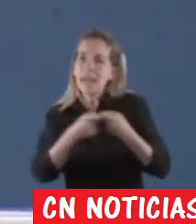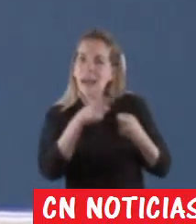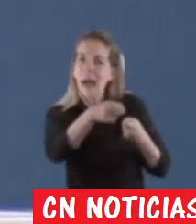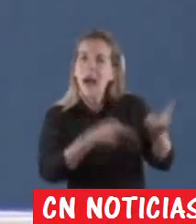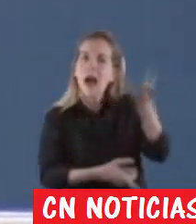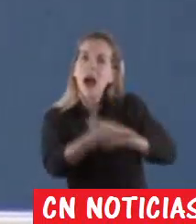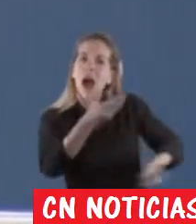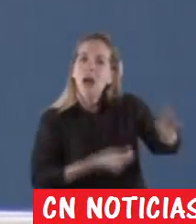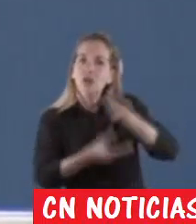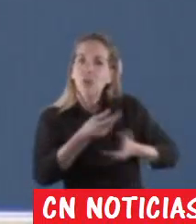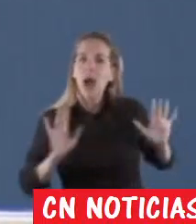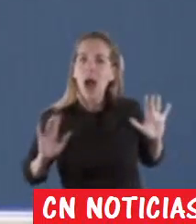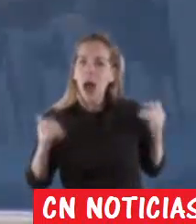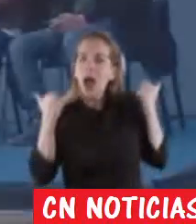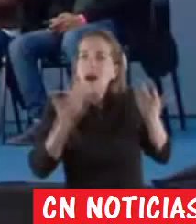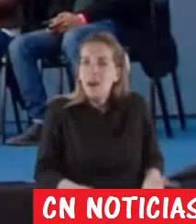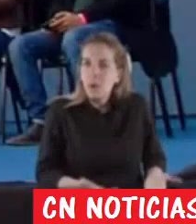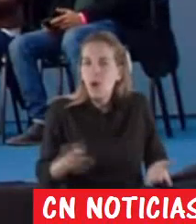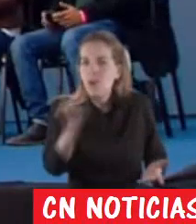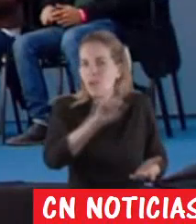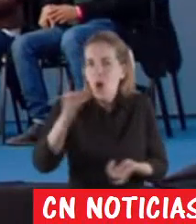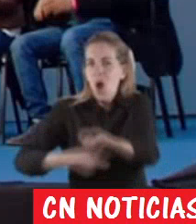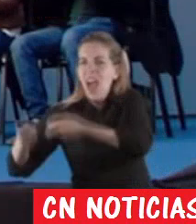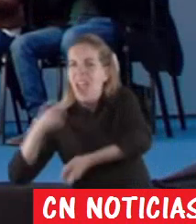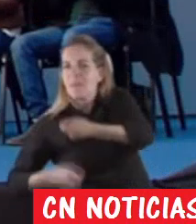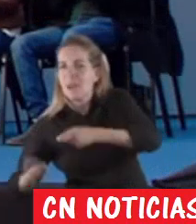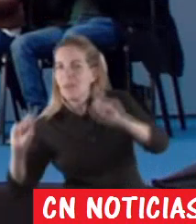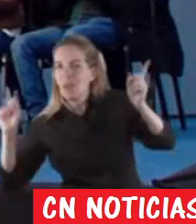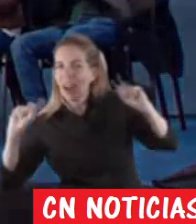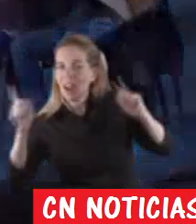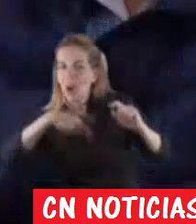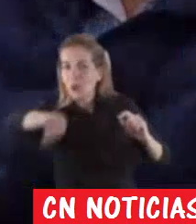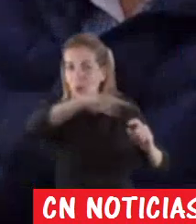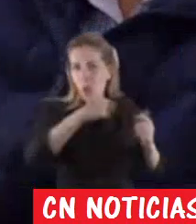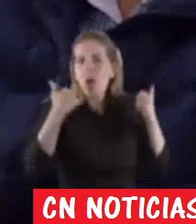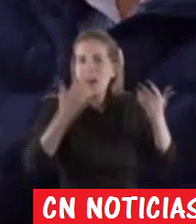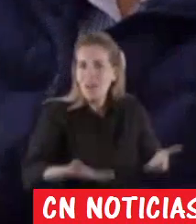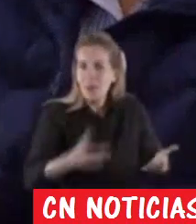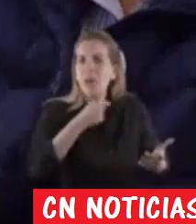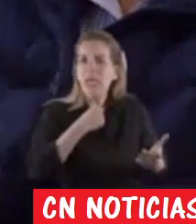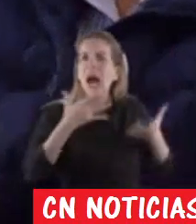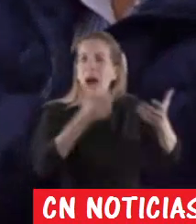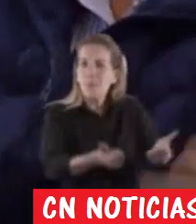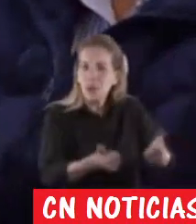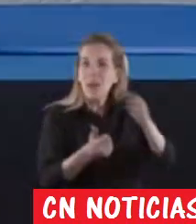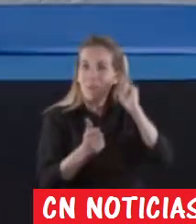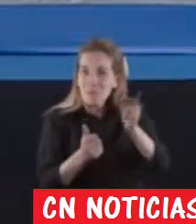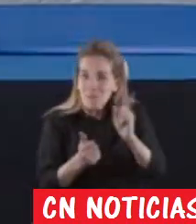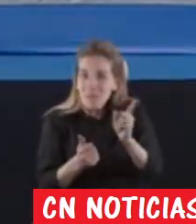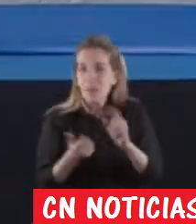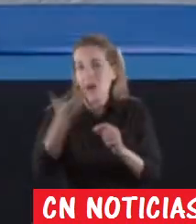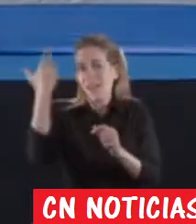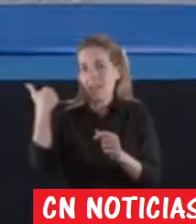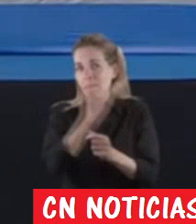con empresarios y productores no especuladores, porque están ahí adentro. Recién Alberto y Axel